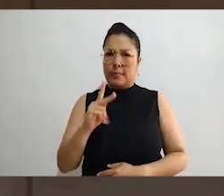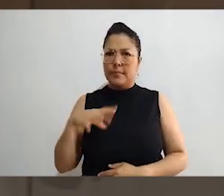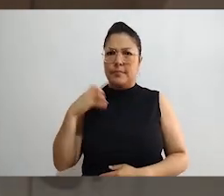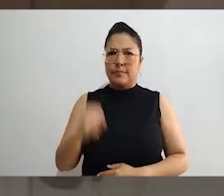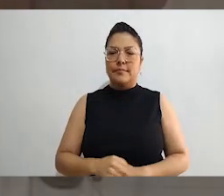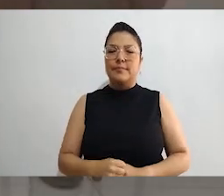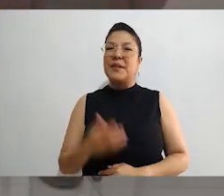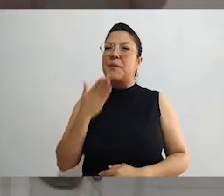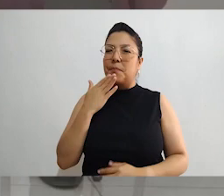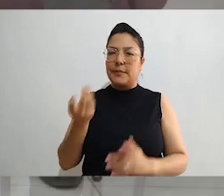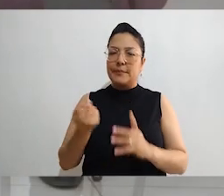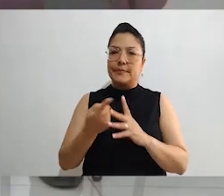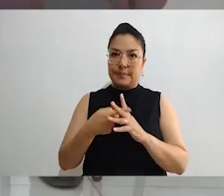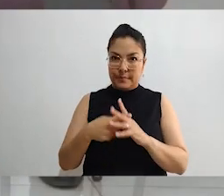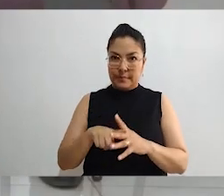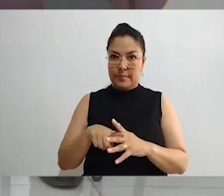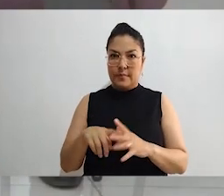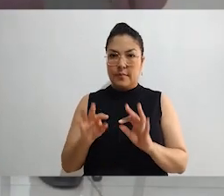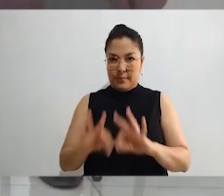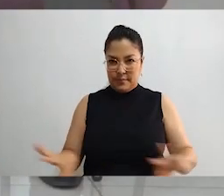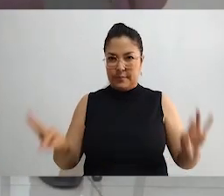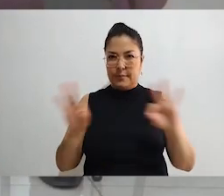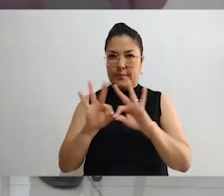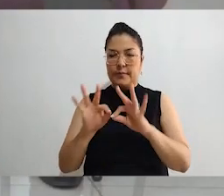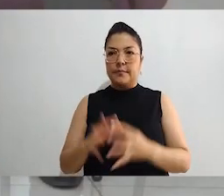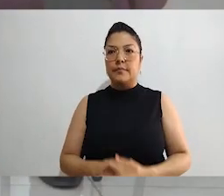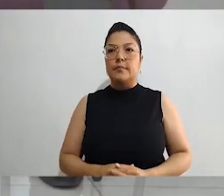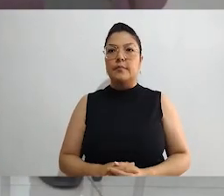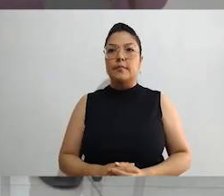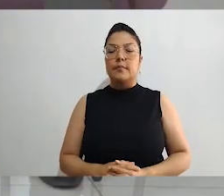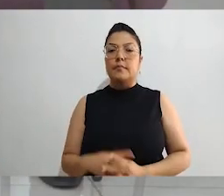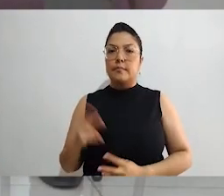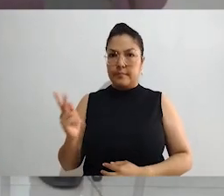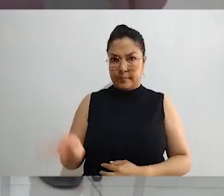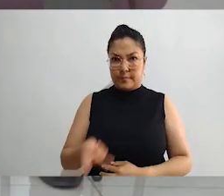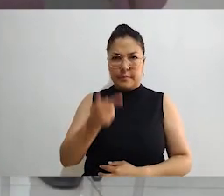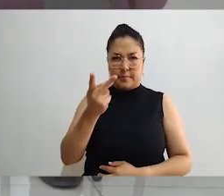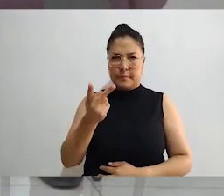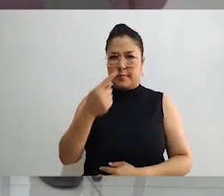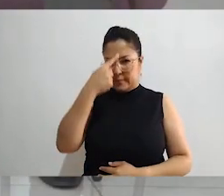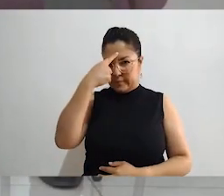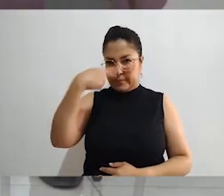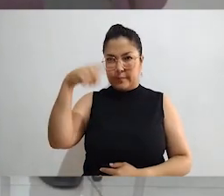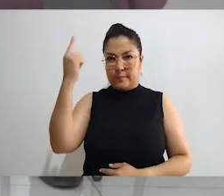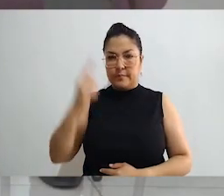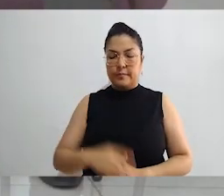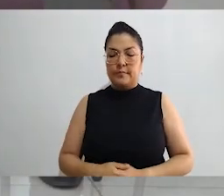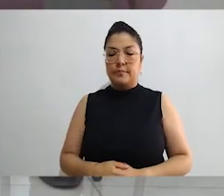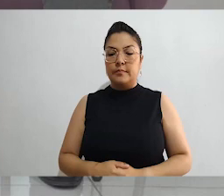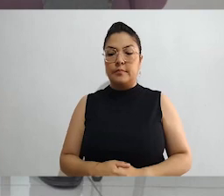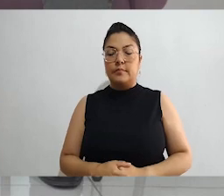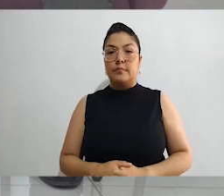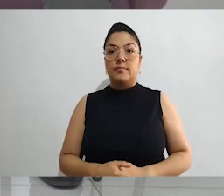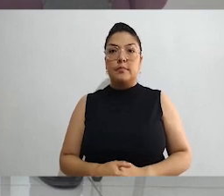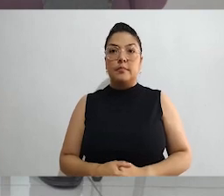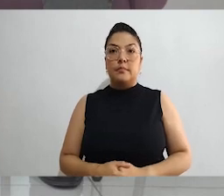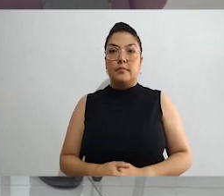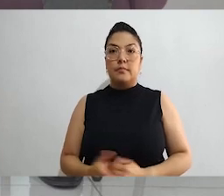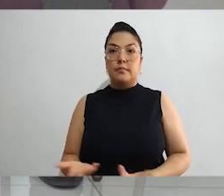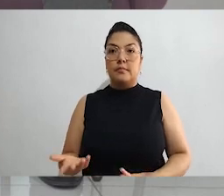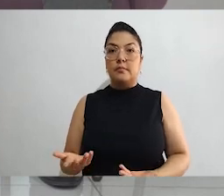pues vamos a empezar entonces con esta parte importante, y te empezaría con una pregunta muy básica quizá, pero que pudiéramos